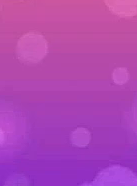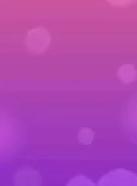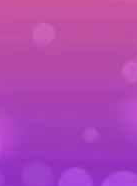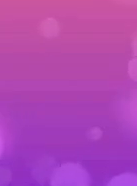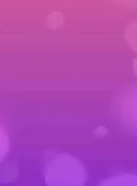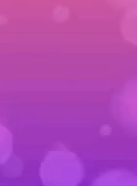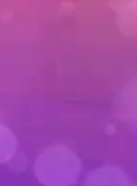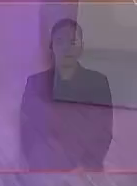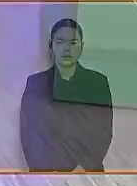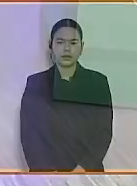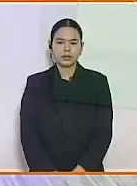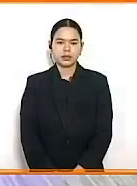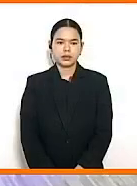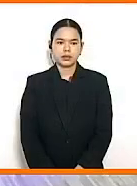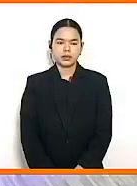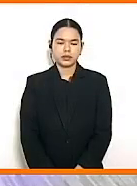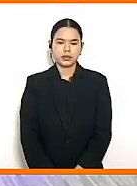vida!